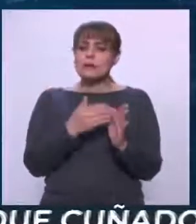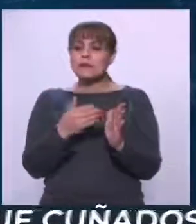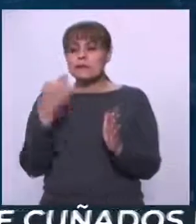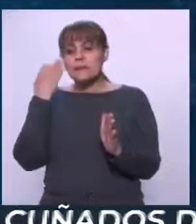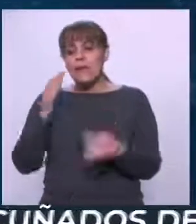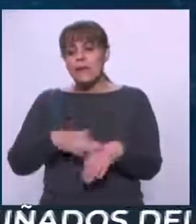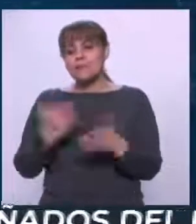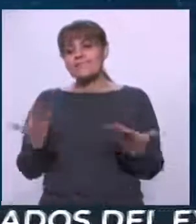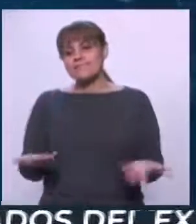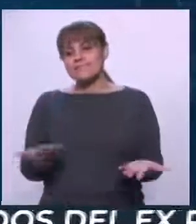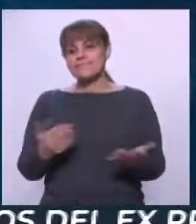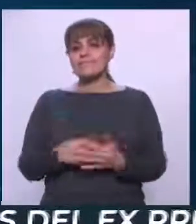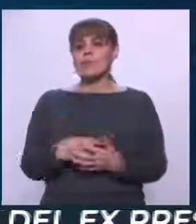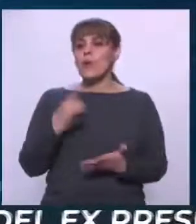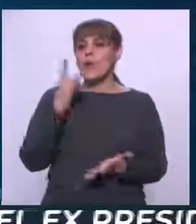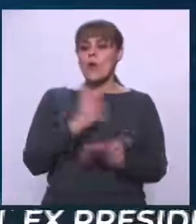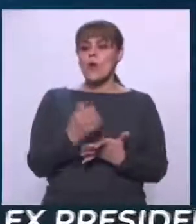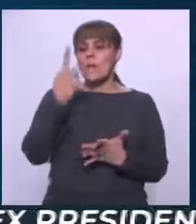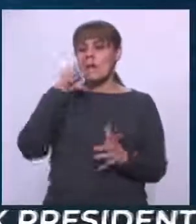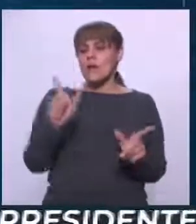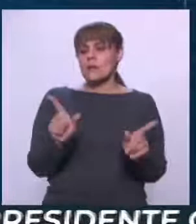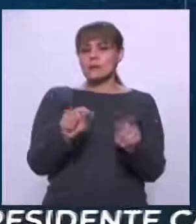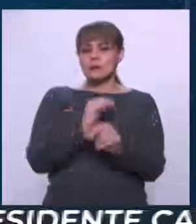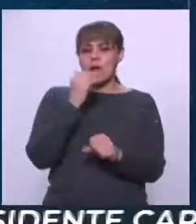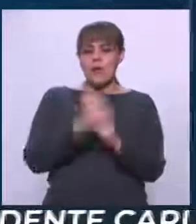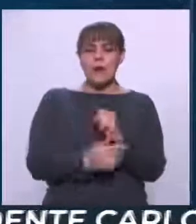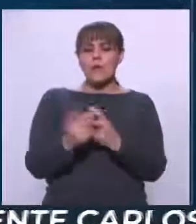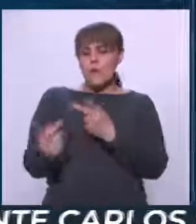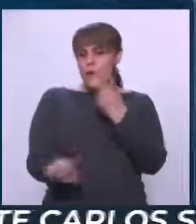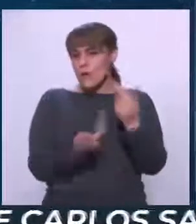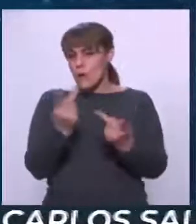para platicar. Nada más para cerrar, les preguntaría